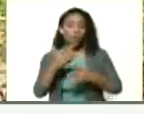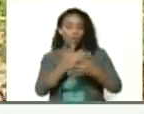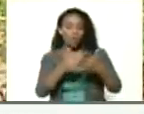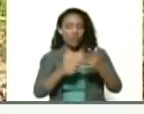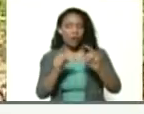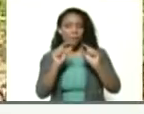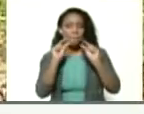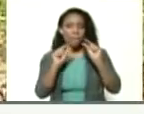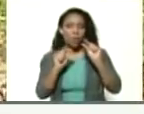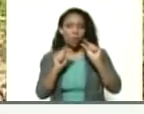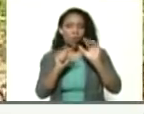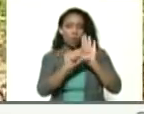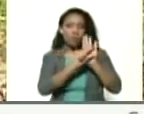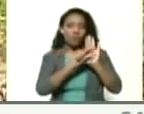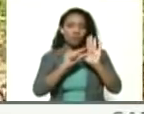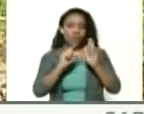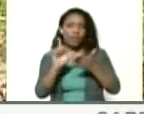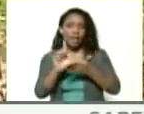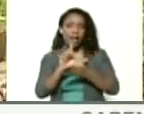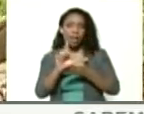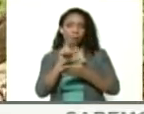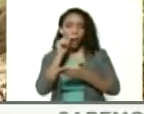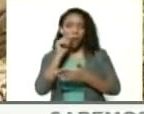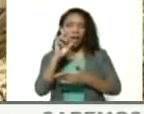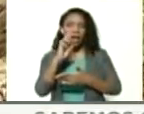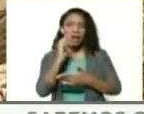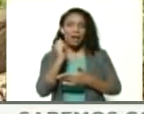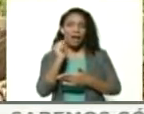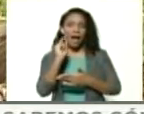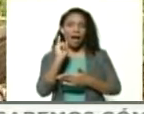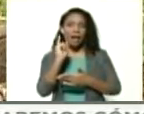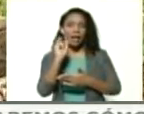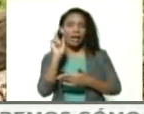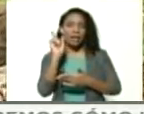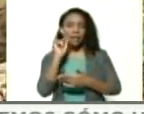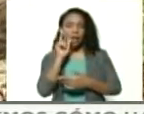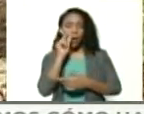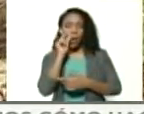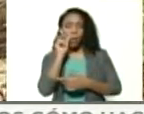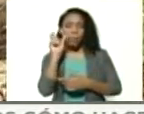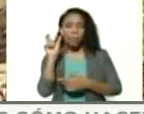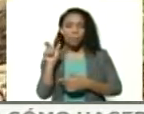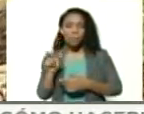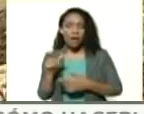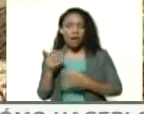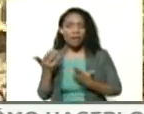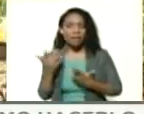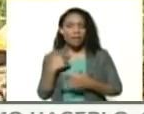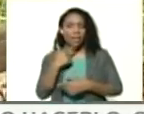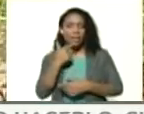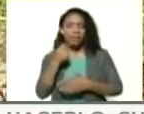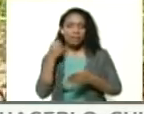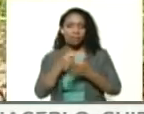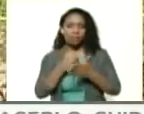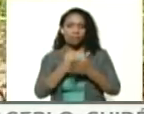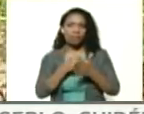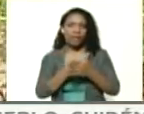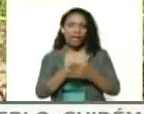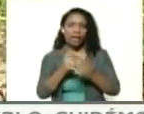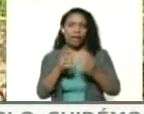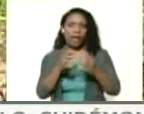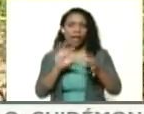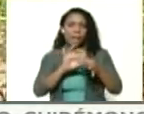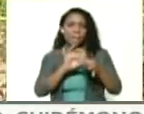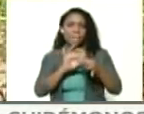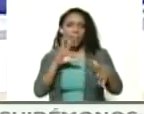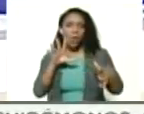fragmento del prólogo del señor Ray, porque es muy interesante. El prólogo de Ray insiste en desvincular a los Estados Unidos.